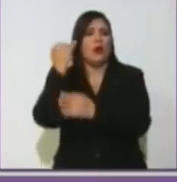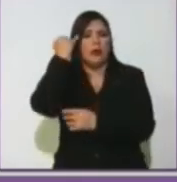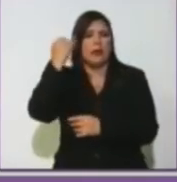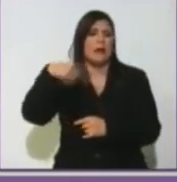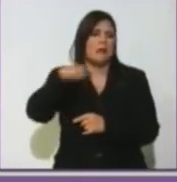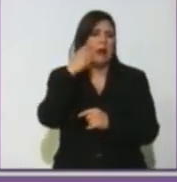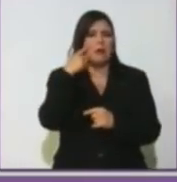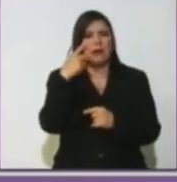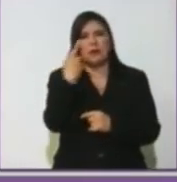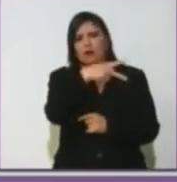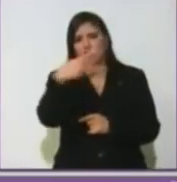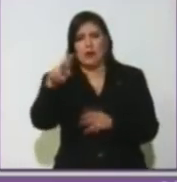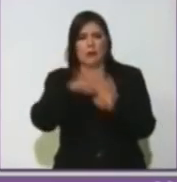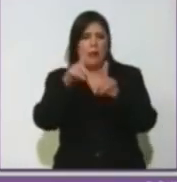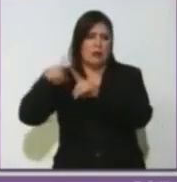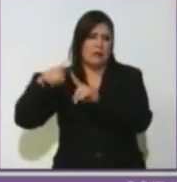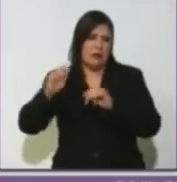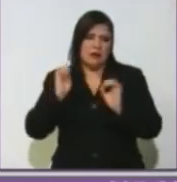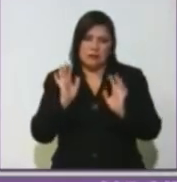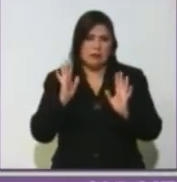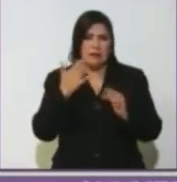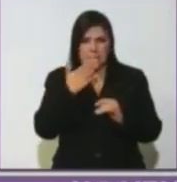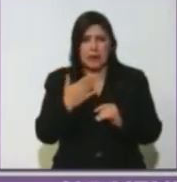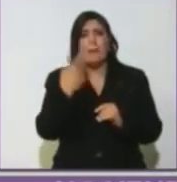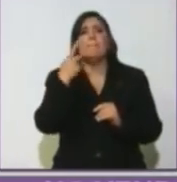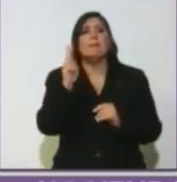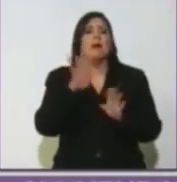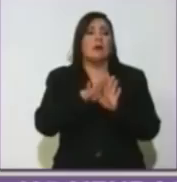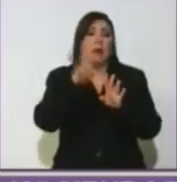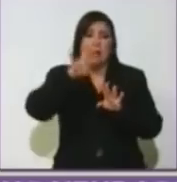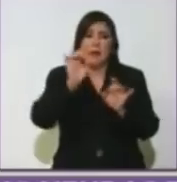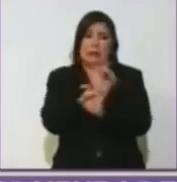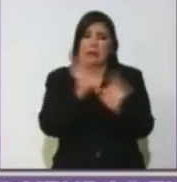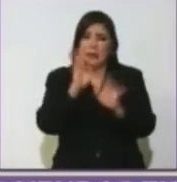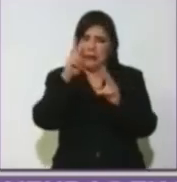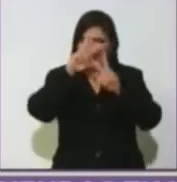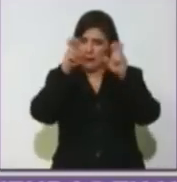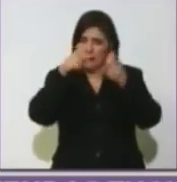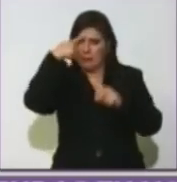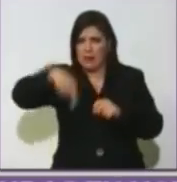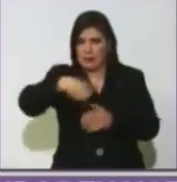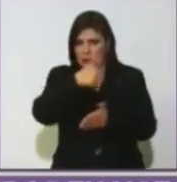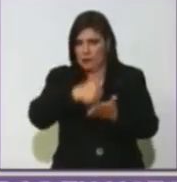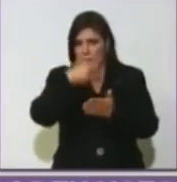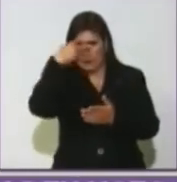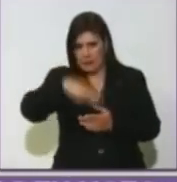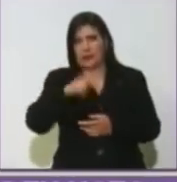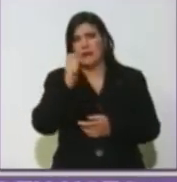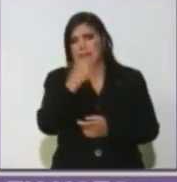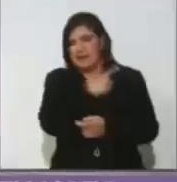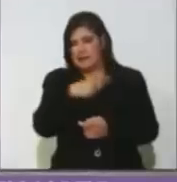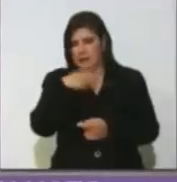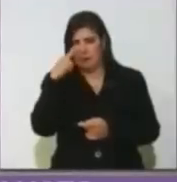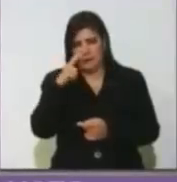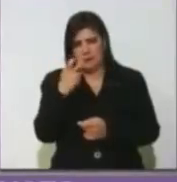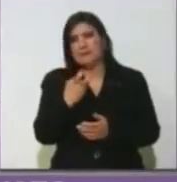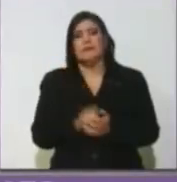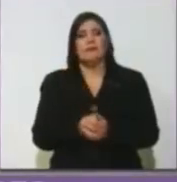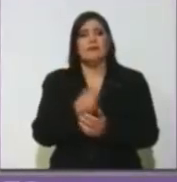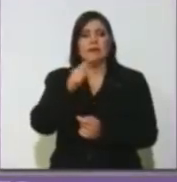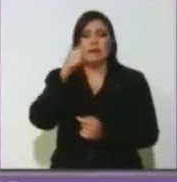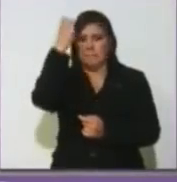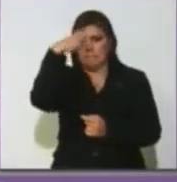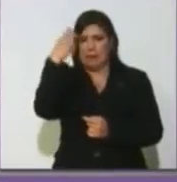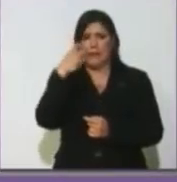diferencias pero sus propuestas sobre un tema en verdad tan sensible para para la ciudad de mexico entonces sobre si empezamos mikel arriola